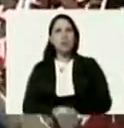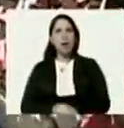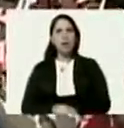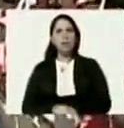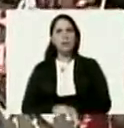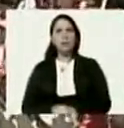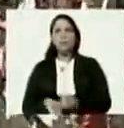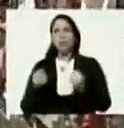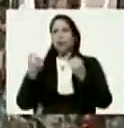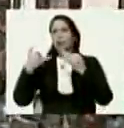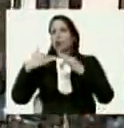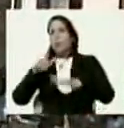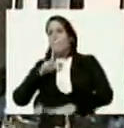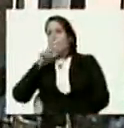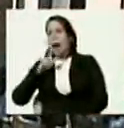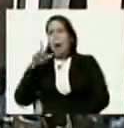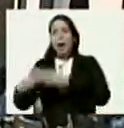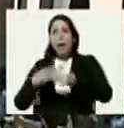maldad.